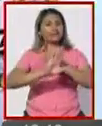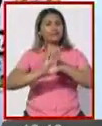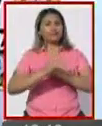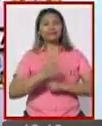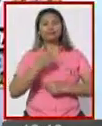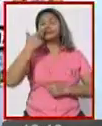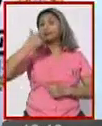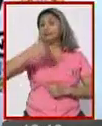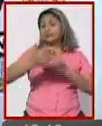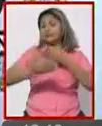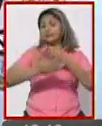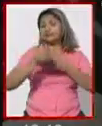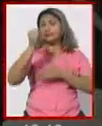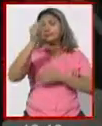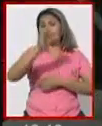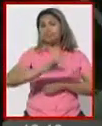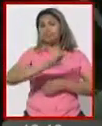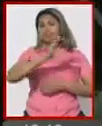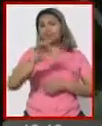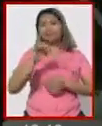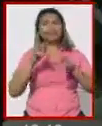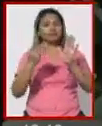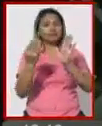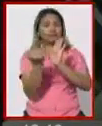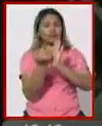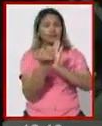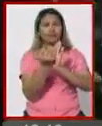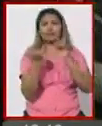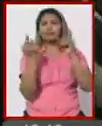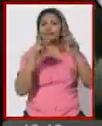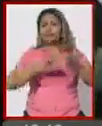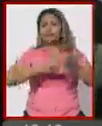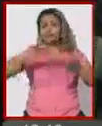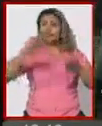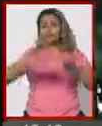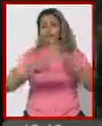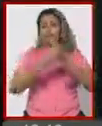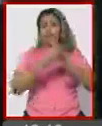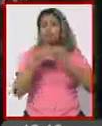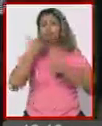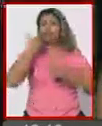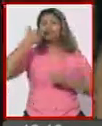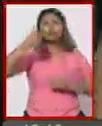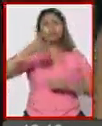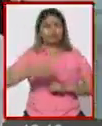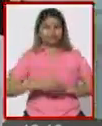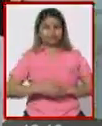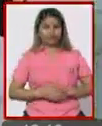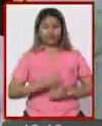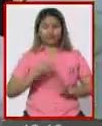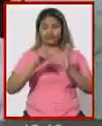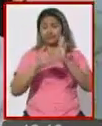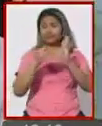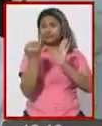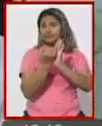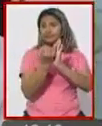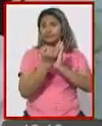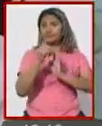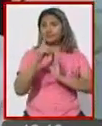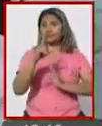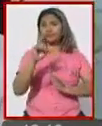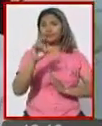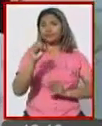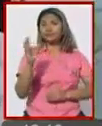de un surtidor por la zona de Tres Cruces, que permitió identificarlo cuando baja de la camioneta a cargar combustible. Identificar a Luis